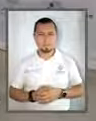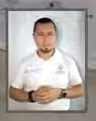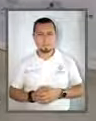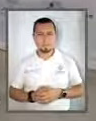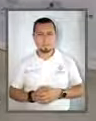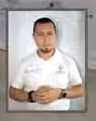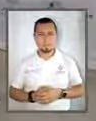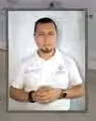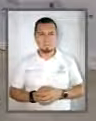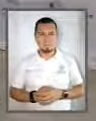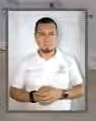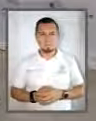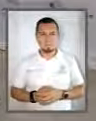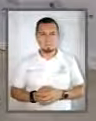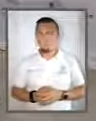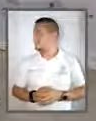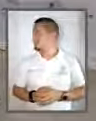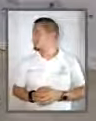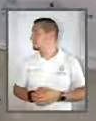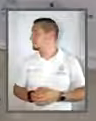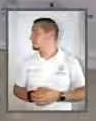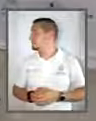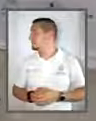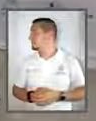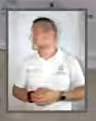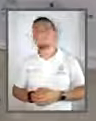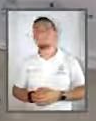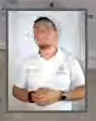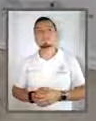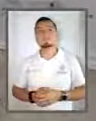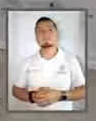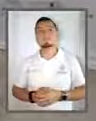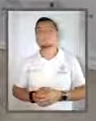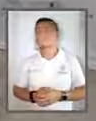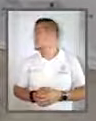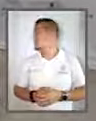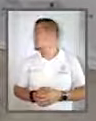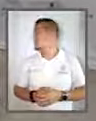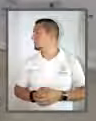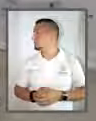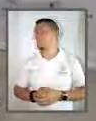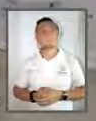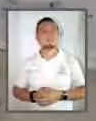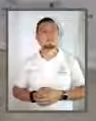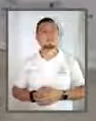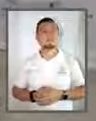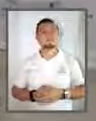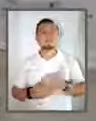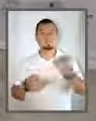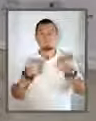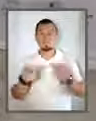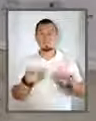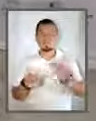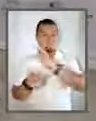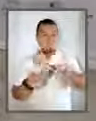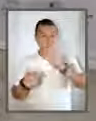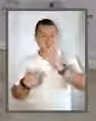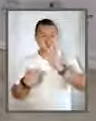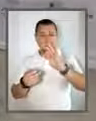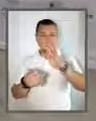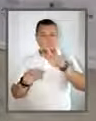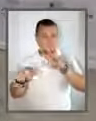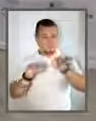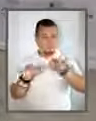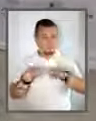Bueno, sí. Respecto de eso, hemos estado